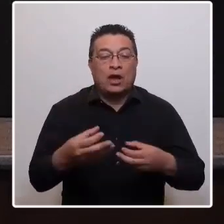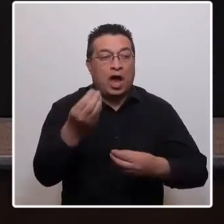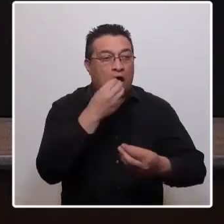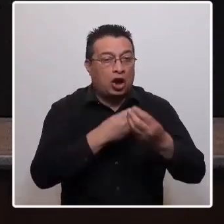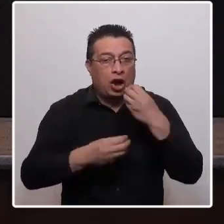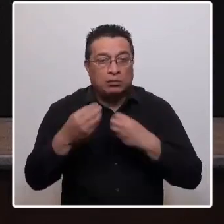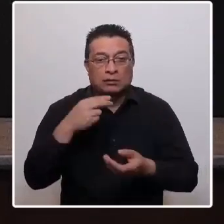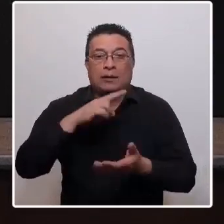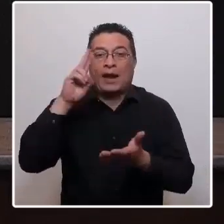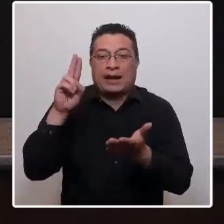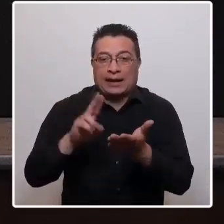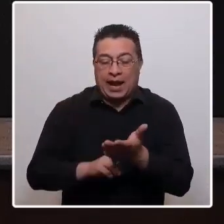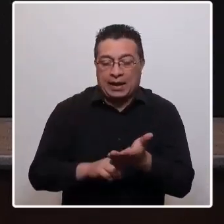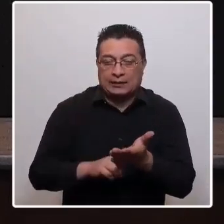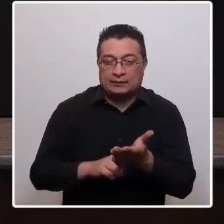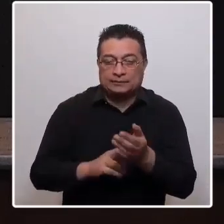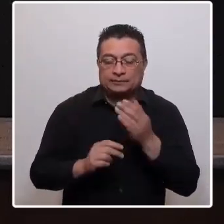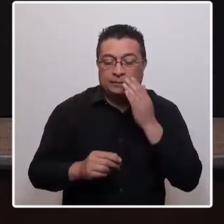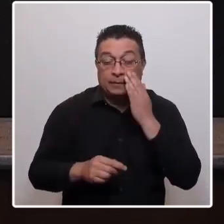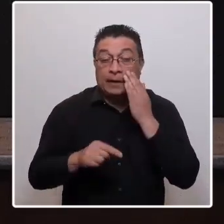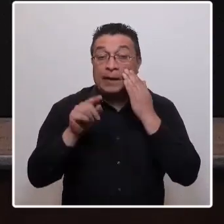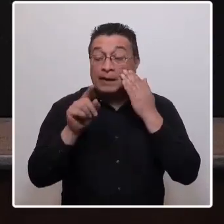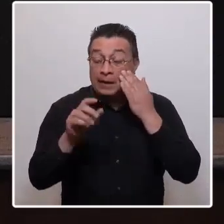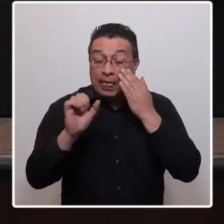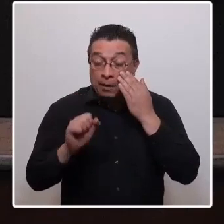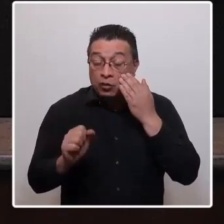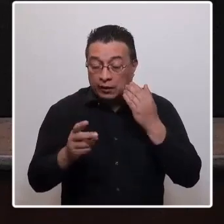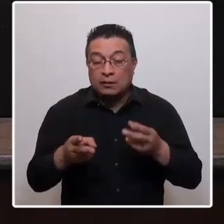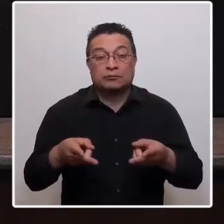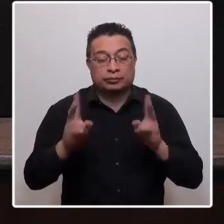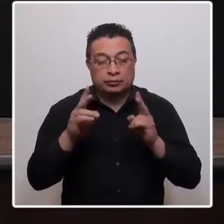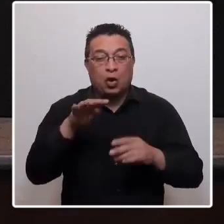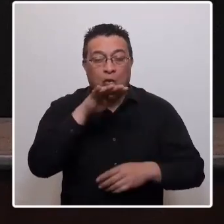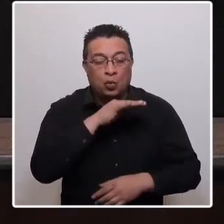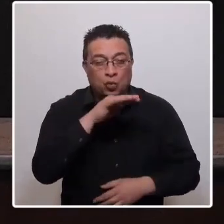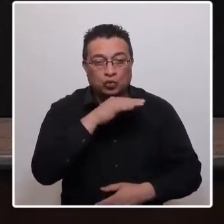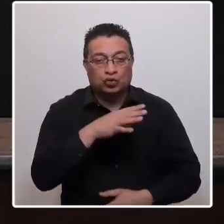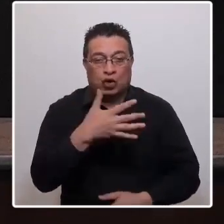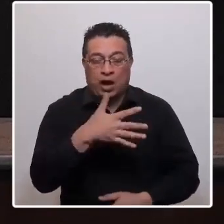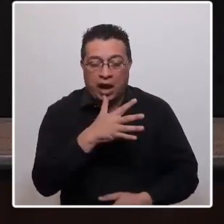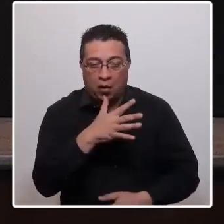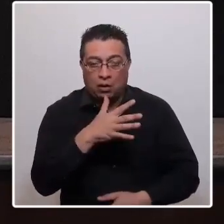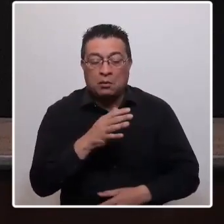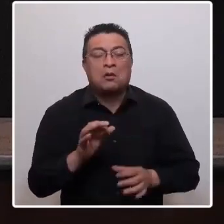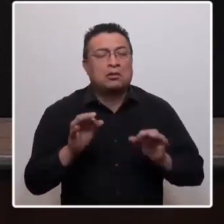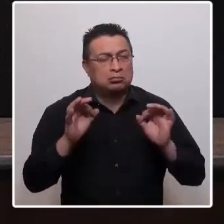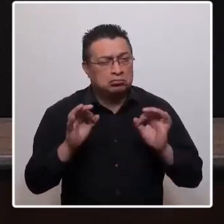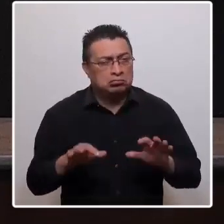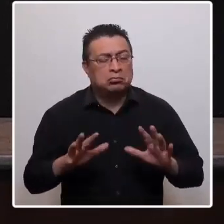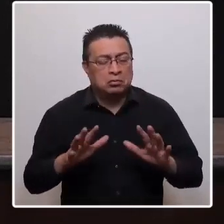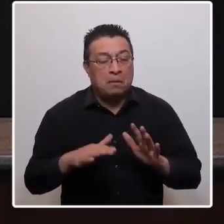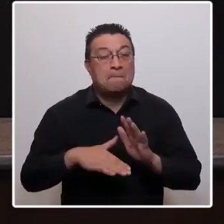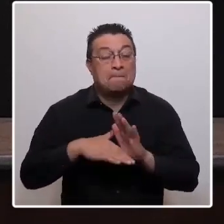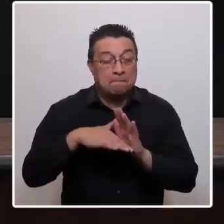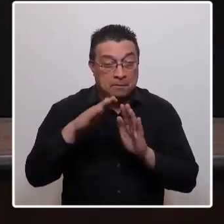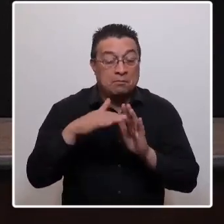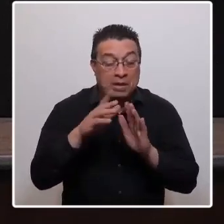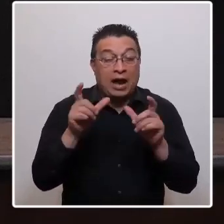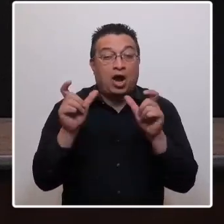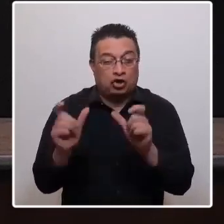sea real. Debe permitirse el uso de agua, seguramente con mayor